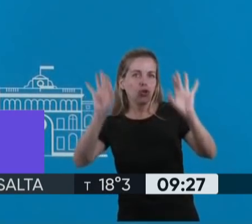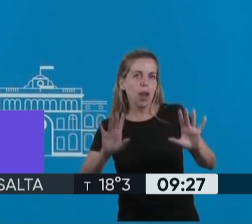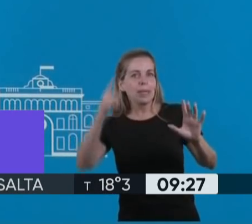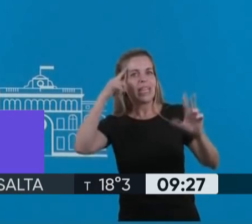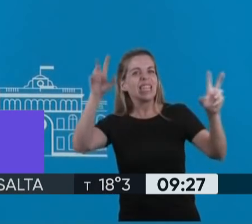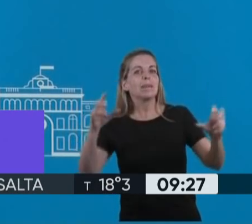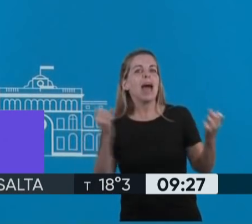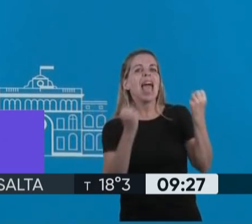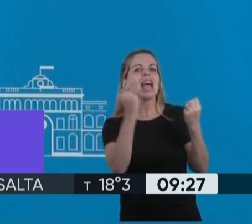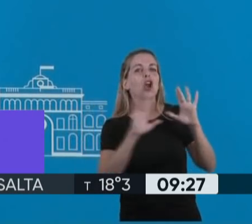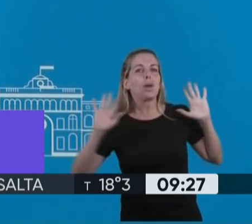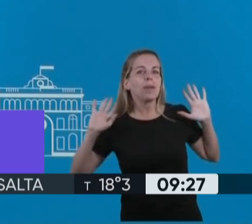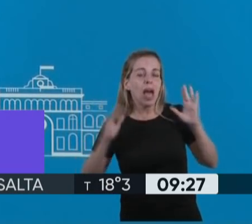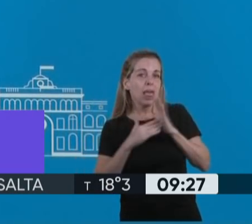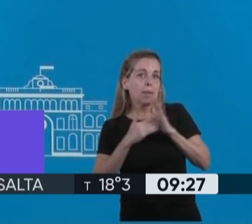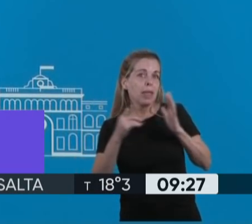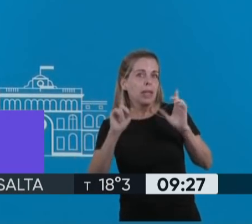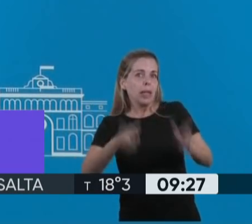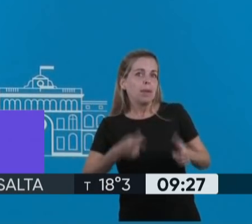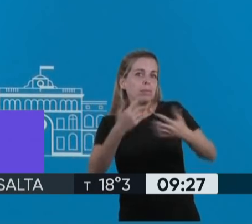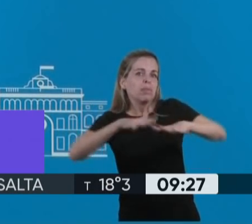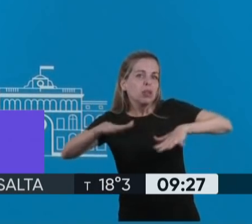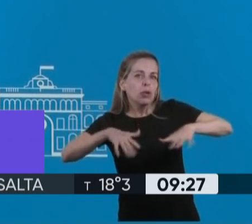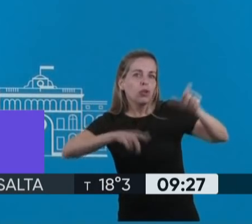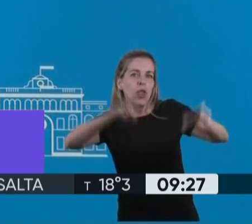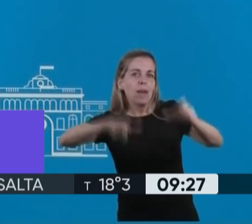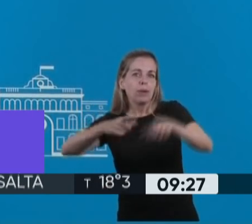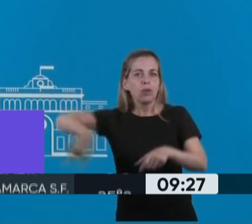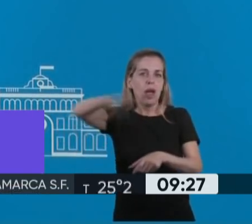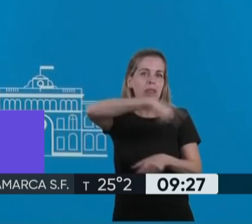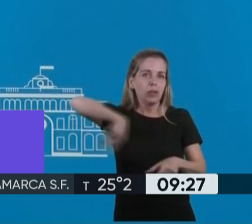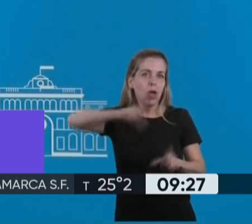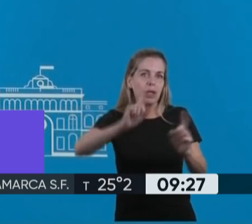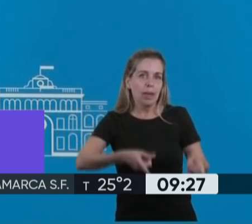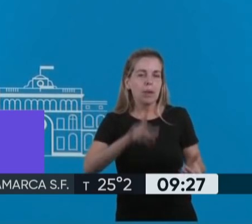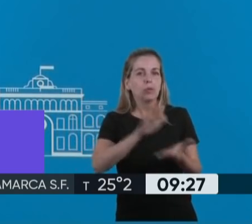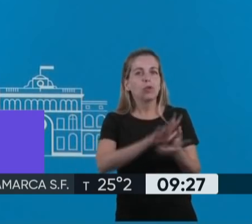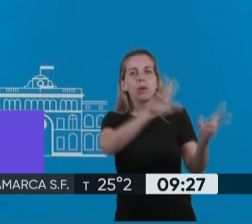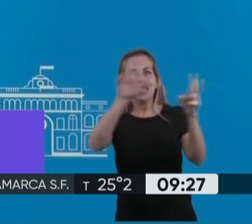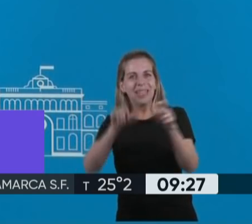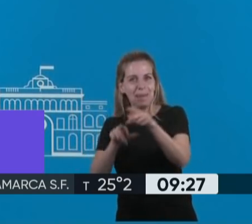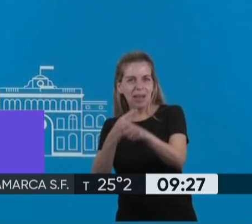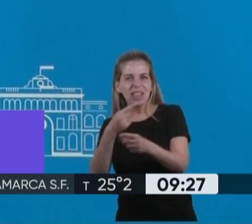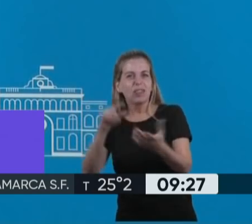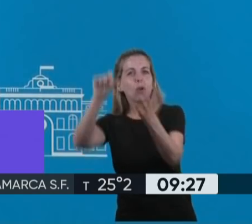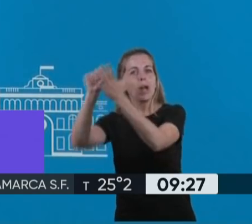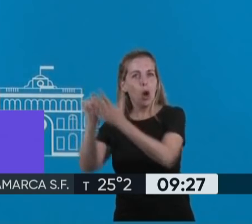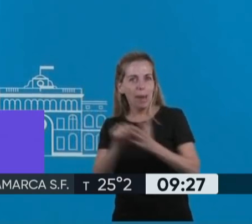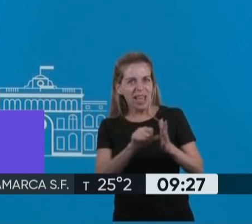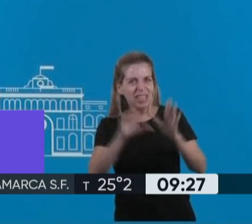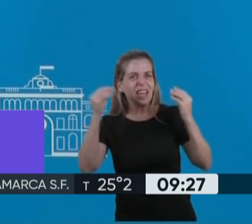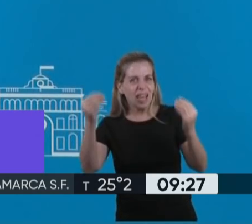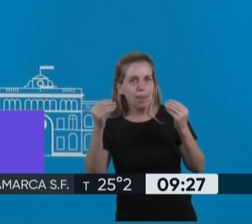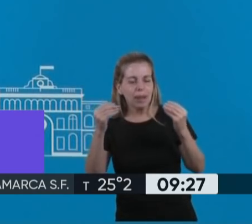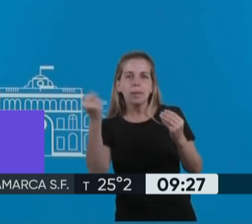sino que tiene que ver con lo que nos sucede cada día en la vida de cada uno de nosotros. Con respecto al concierto de los países, lo que sí nos parece importante es que